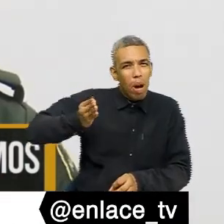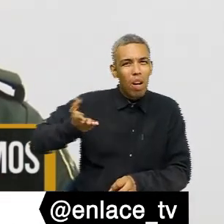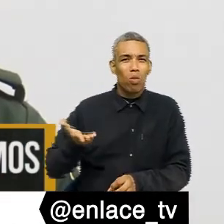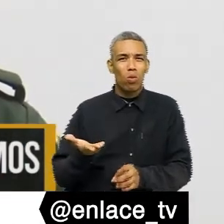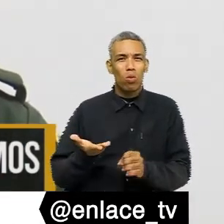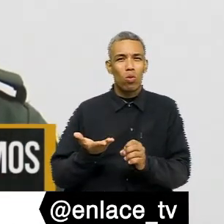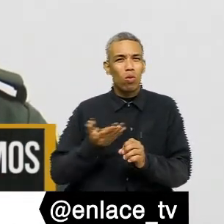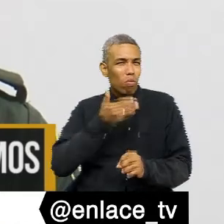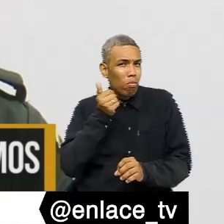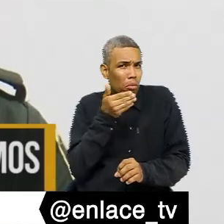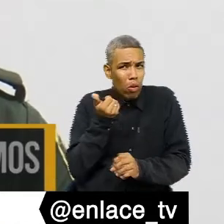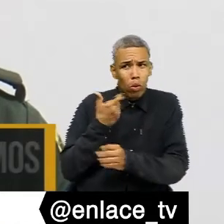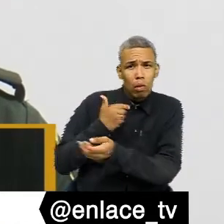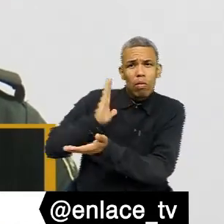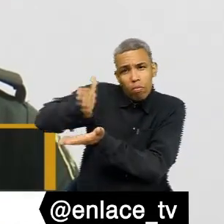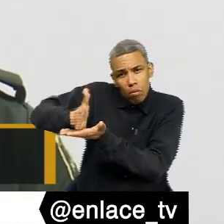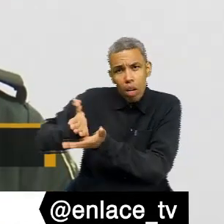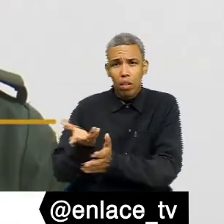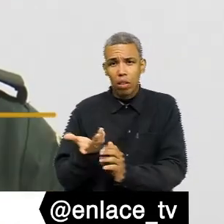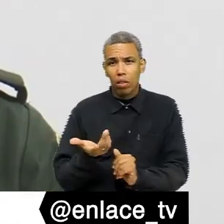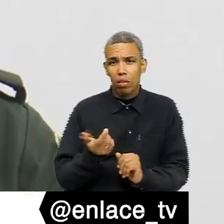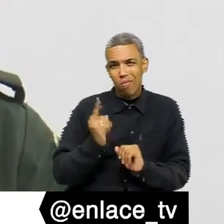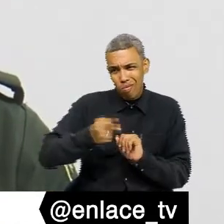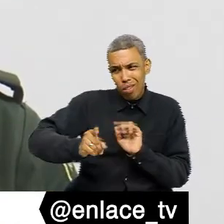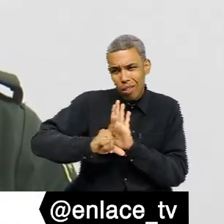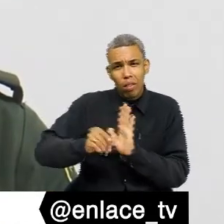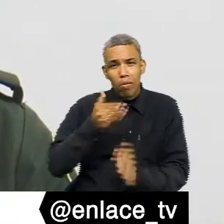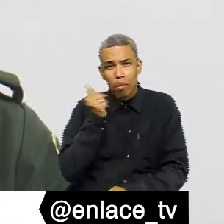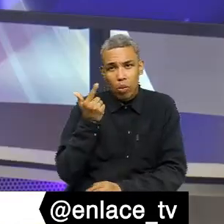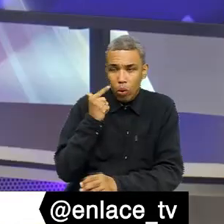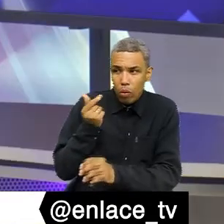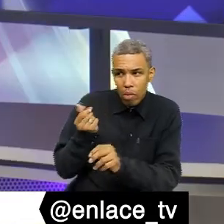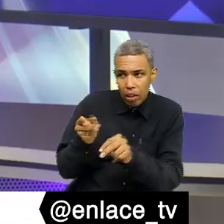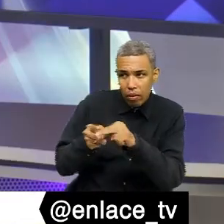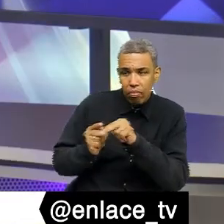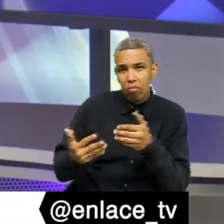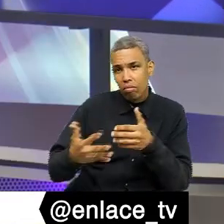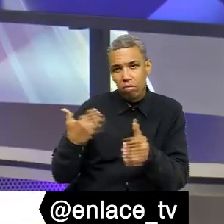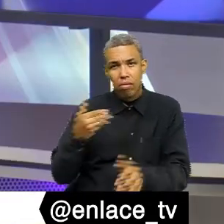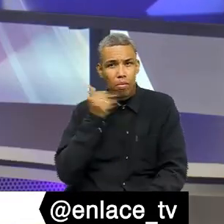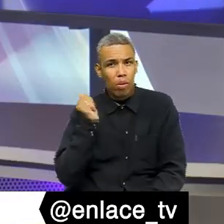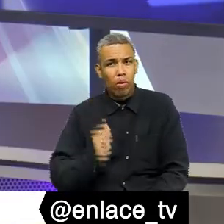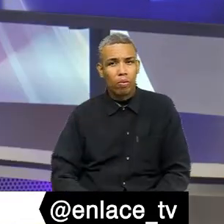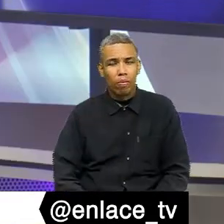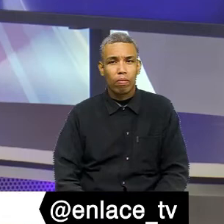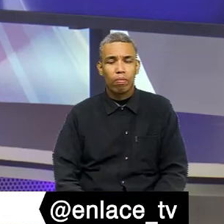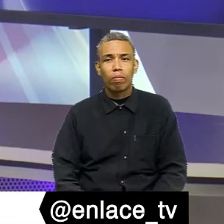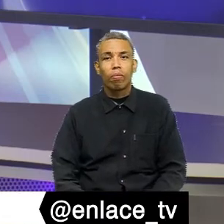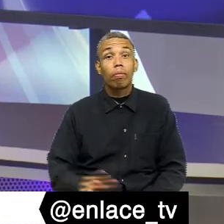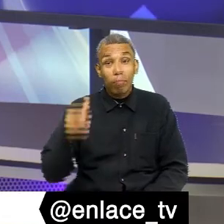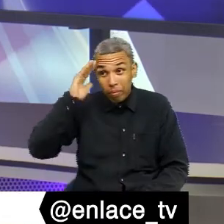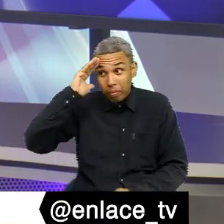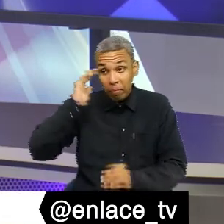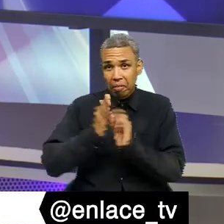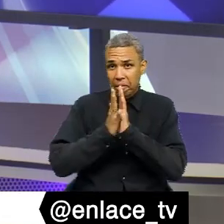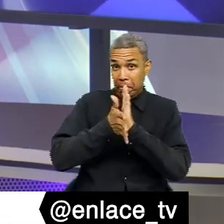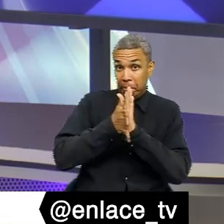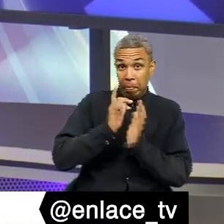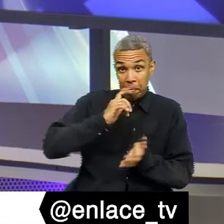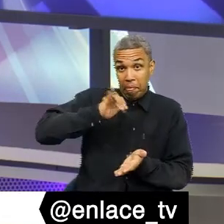pagos, vayan a ocasionar como en este caso. Es lo que al respecto dice la policía, y más adelante